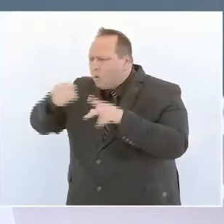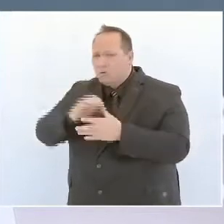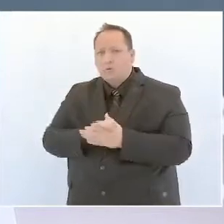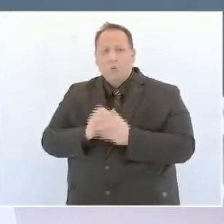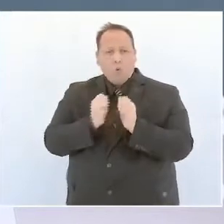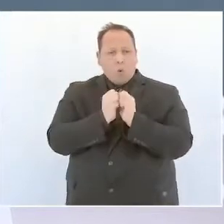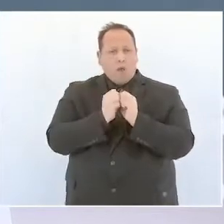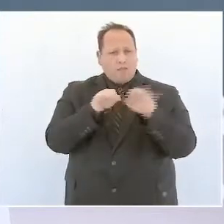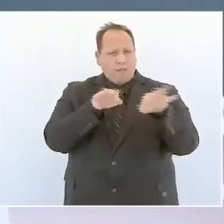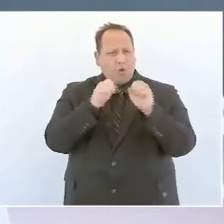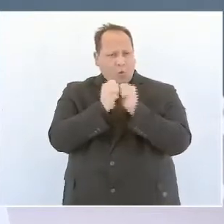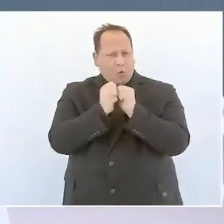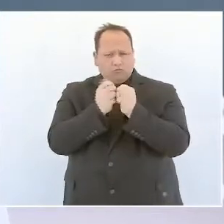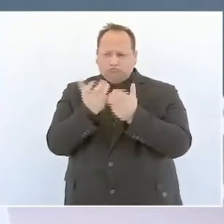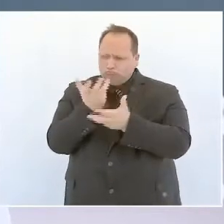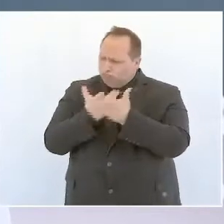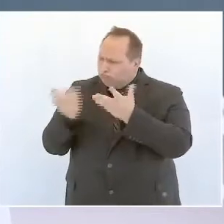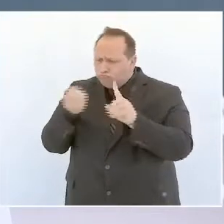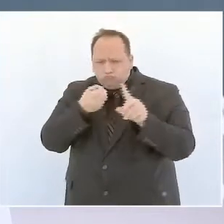trabajar juntos